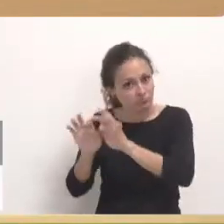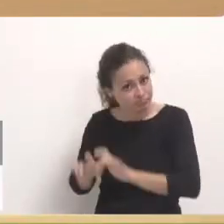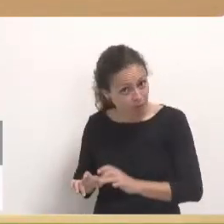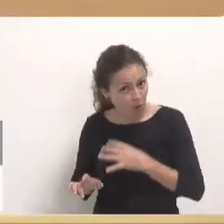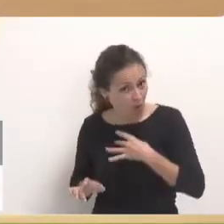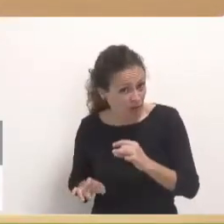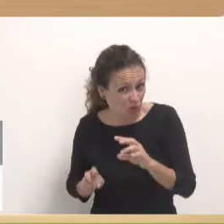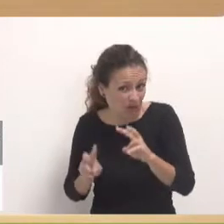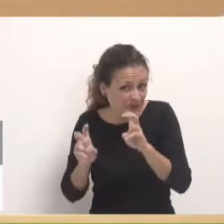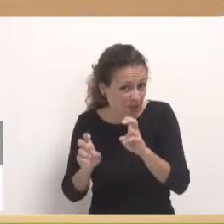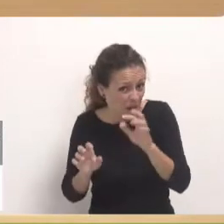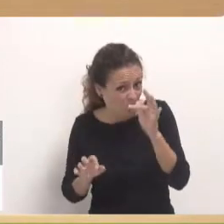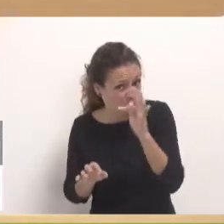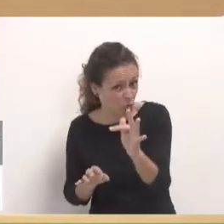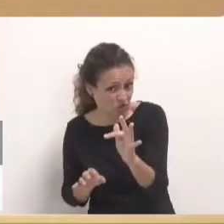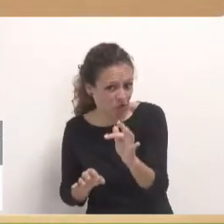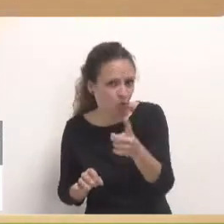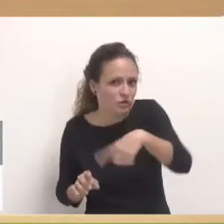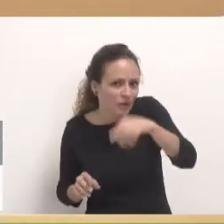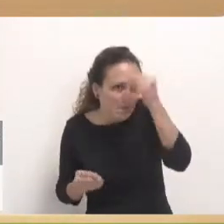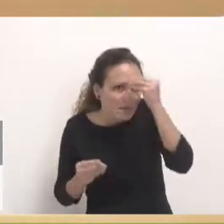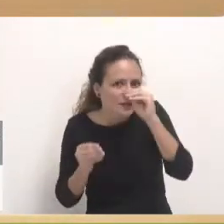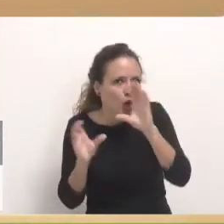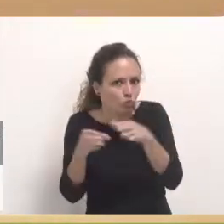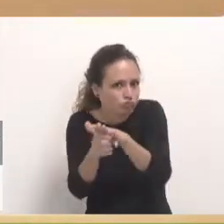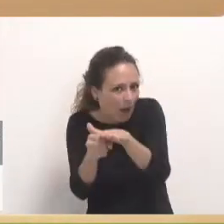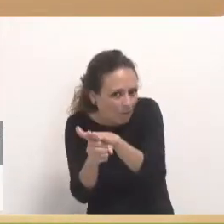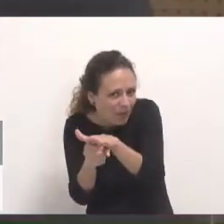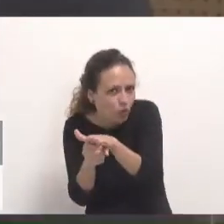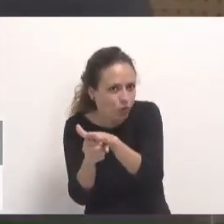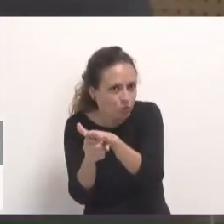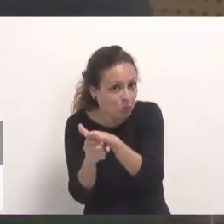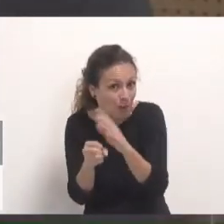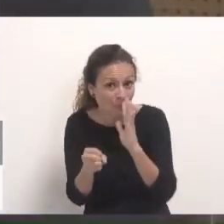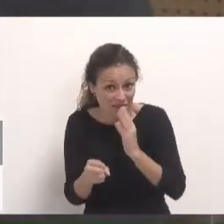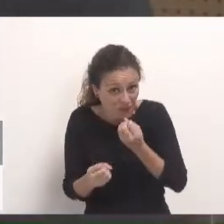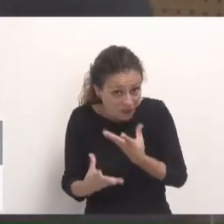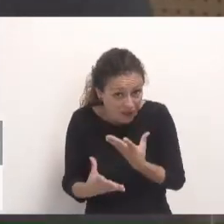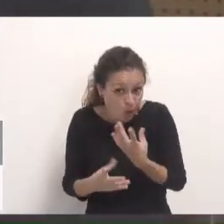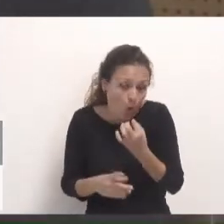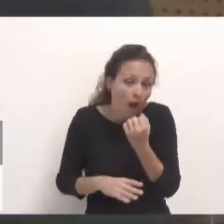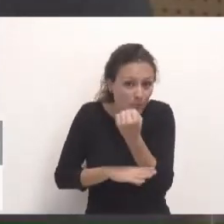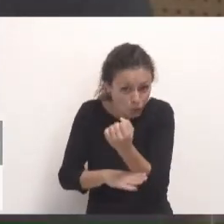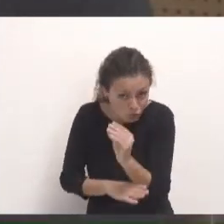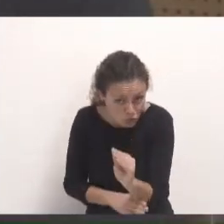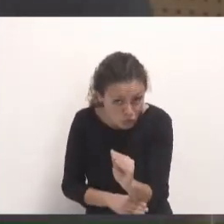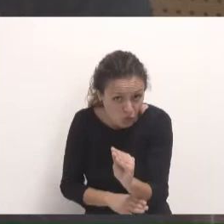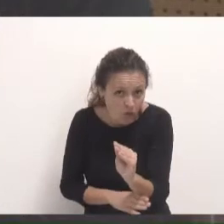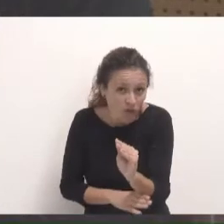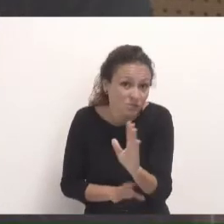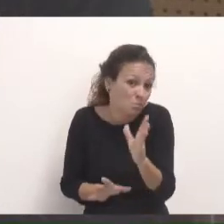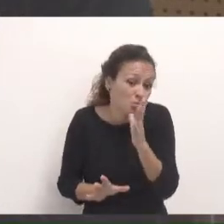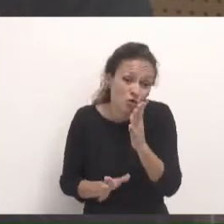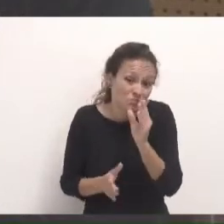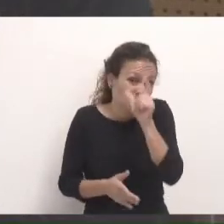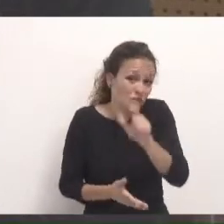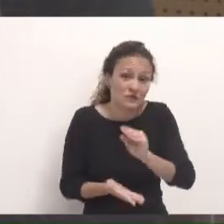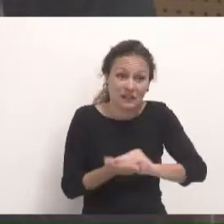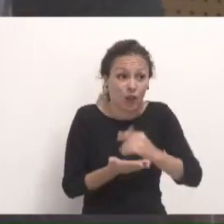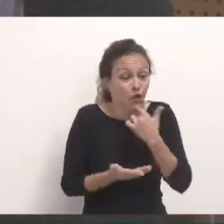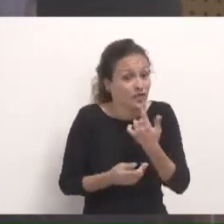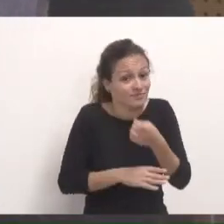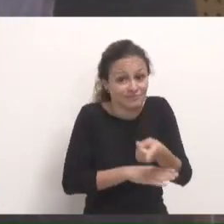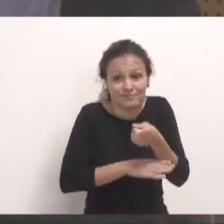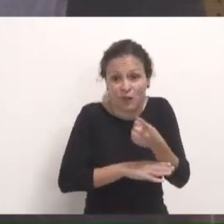es positiva o que ustedes tienen su apoyo, que conste en el acta, le parece, señor secretario, que la votación sea única. ¿Le parece?